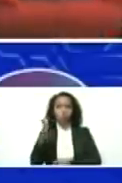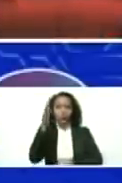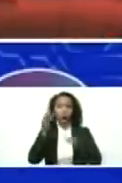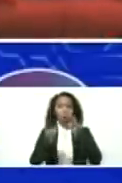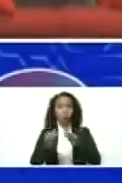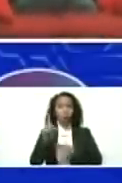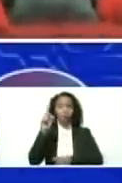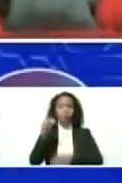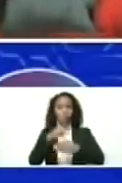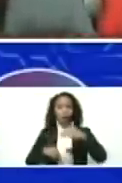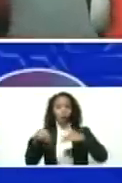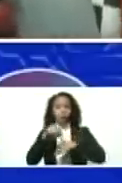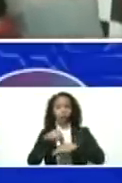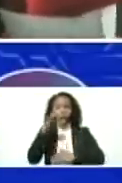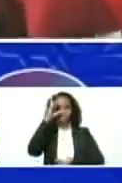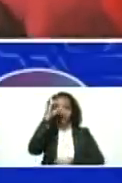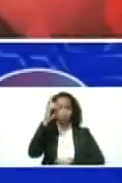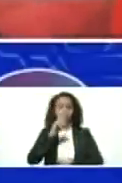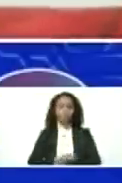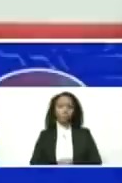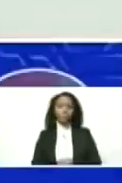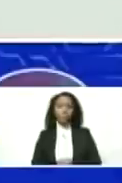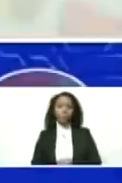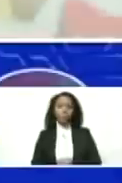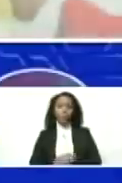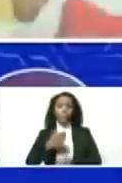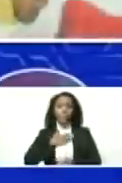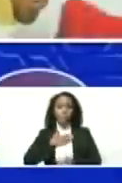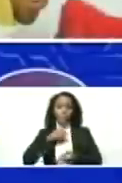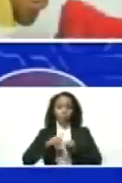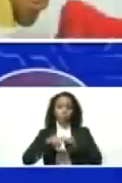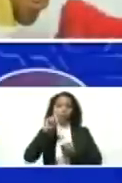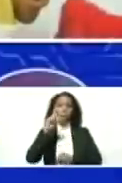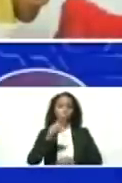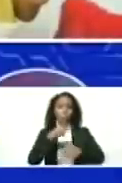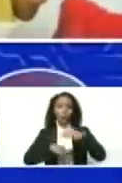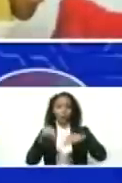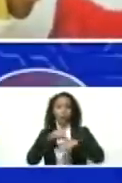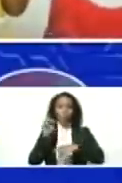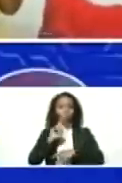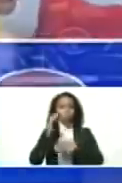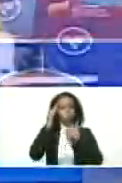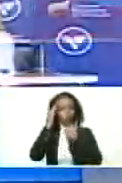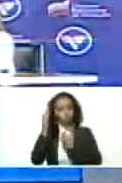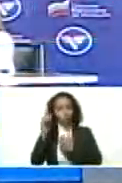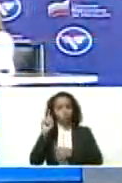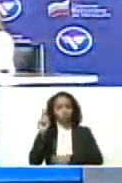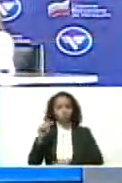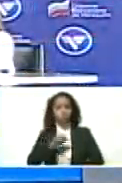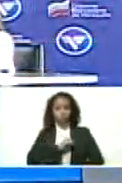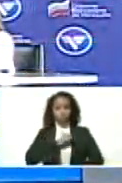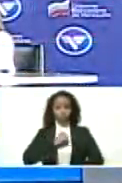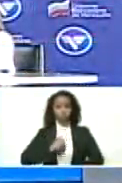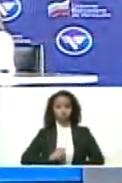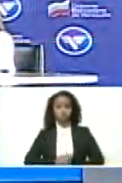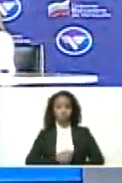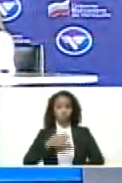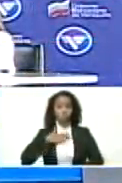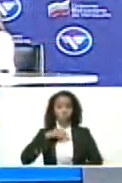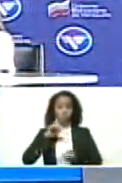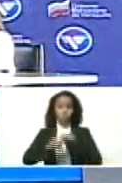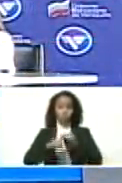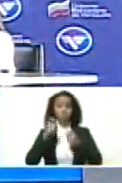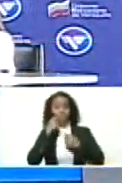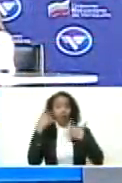también, magistrada Delcy Rodríguez, Cilia Flores, mi esposa, no le he saludado, Super Cilita, muy famosa